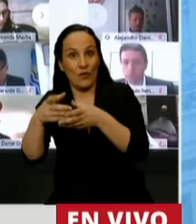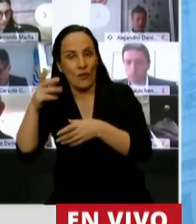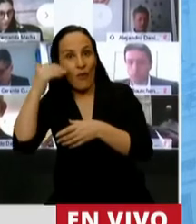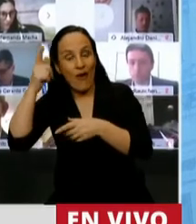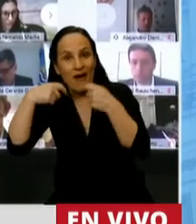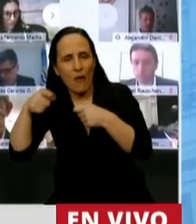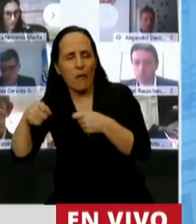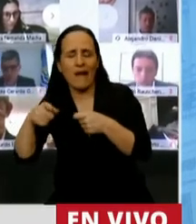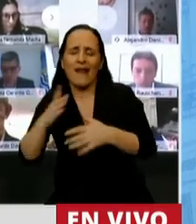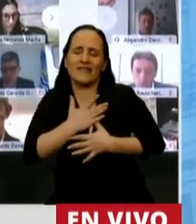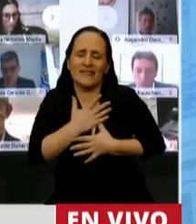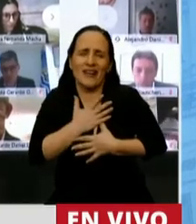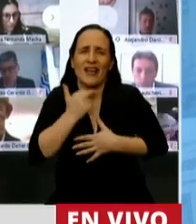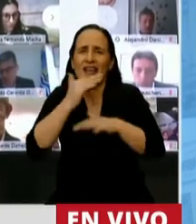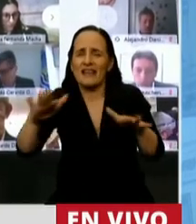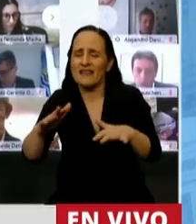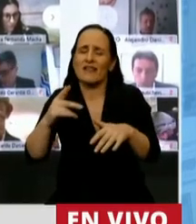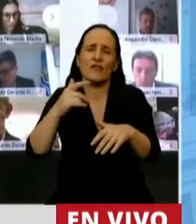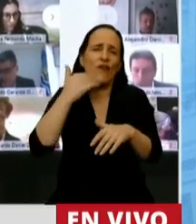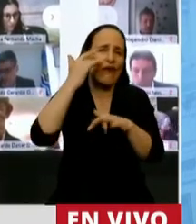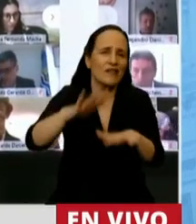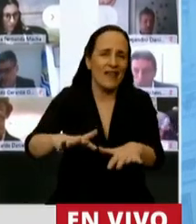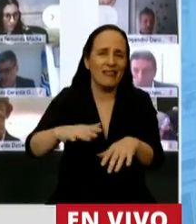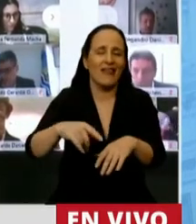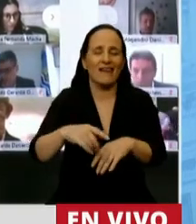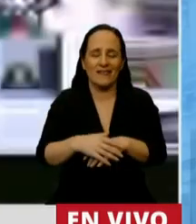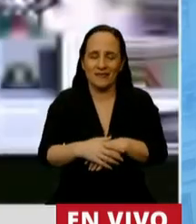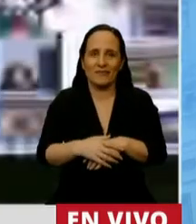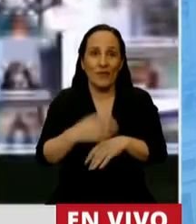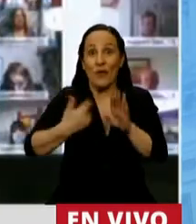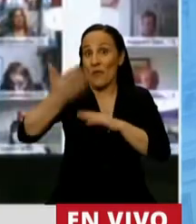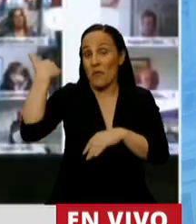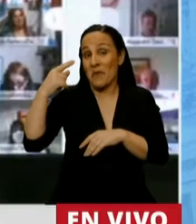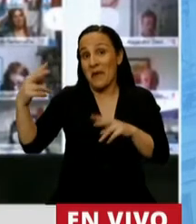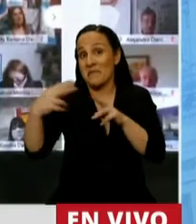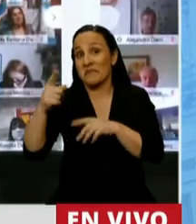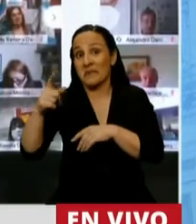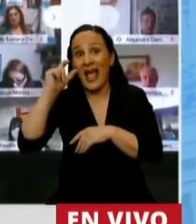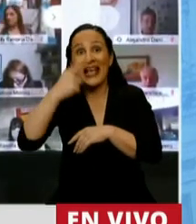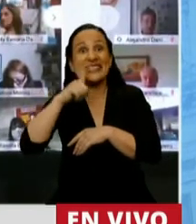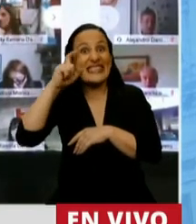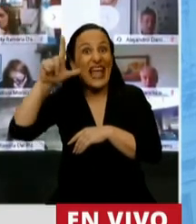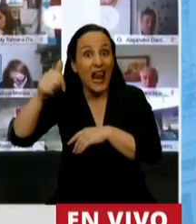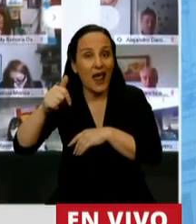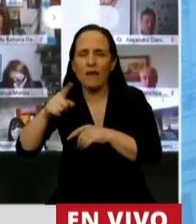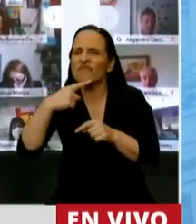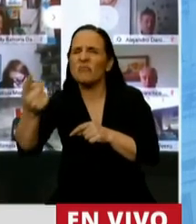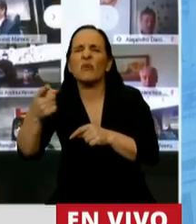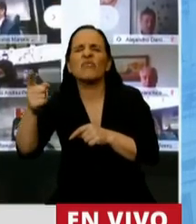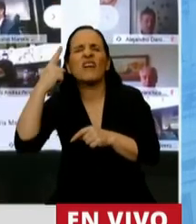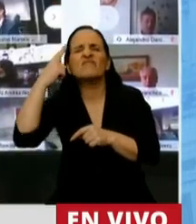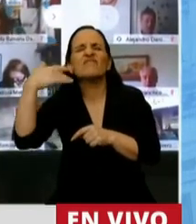nietos. Una vez le pregunté a Estela cómo imaginaba que iba a seguir